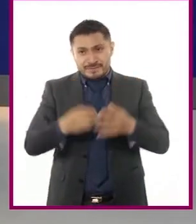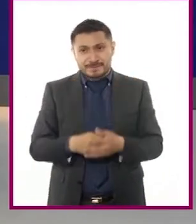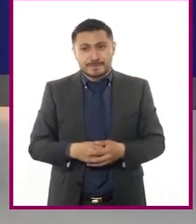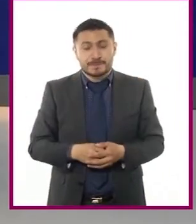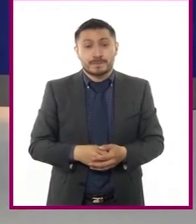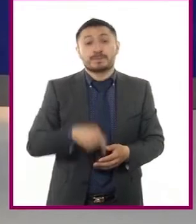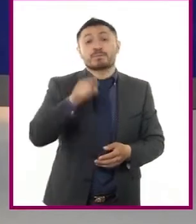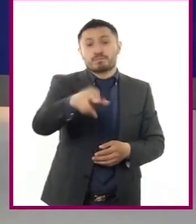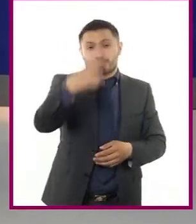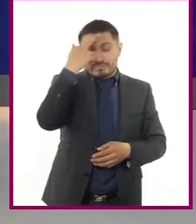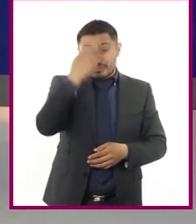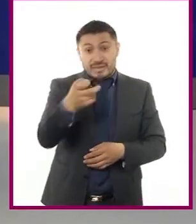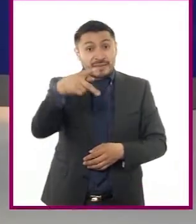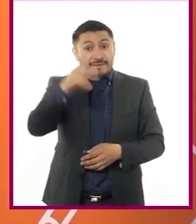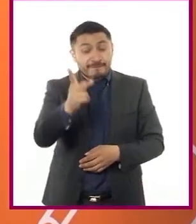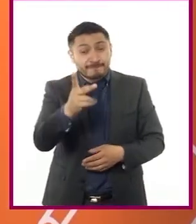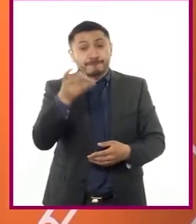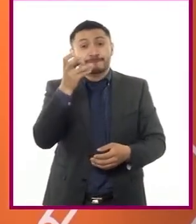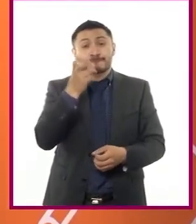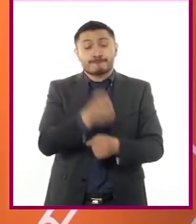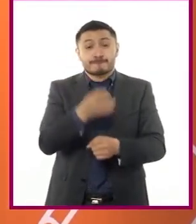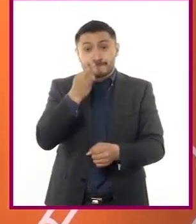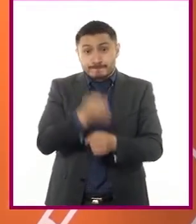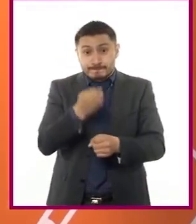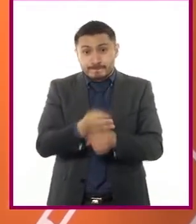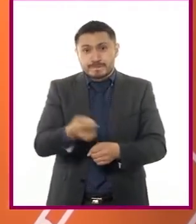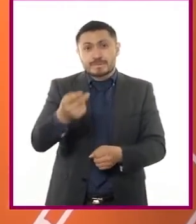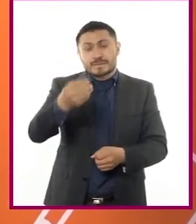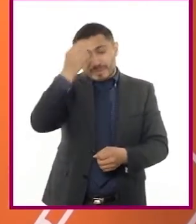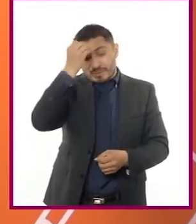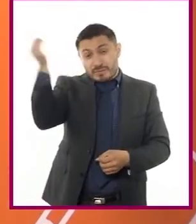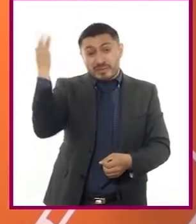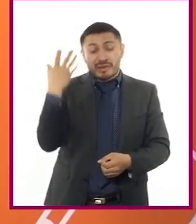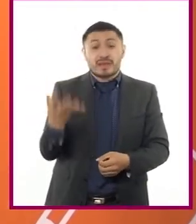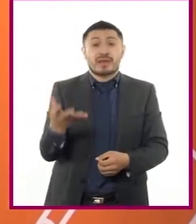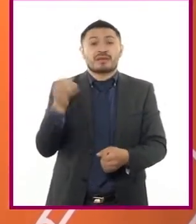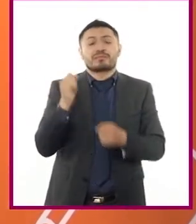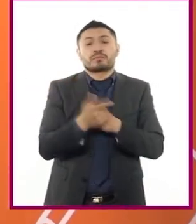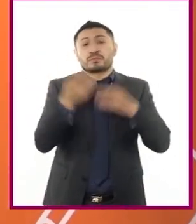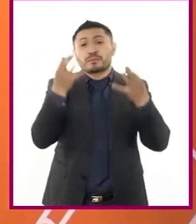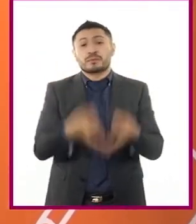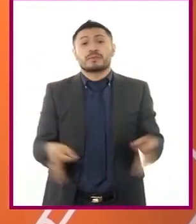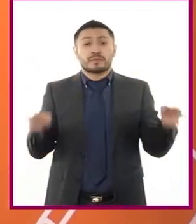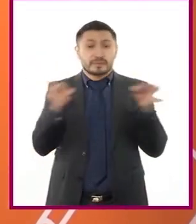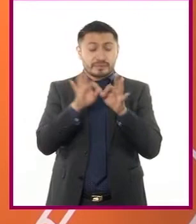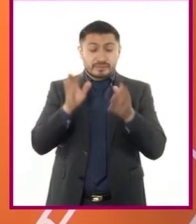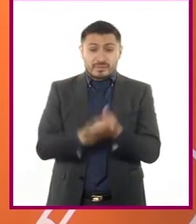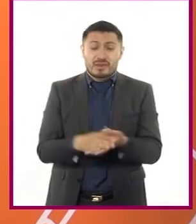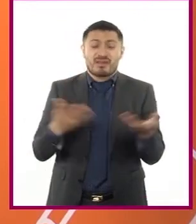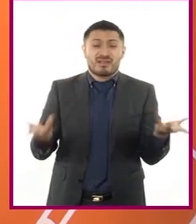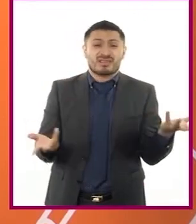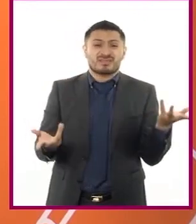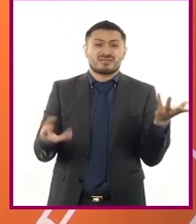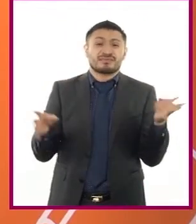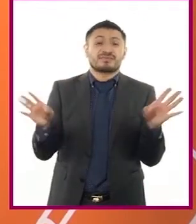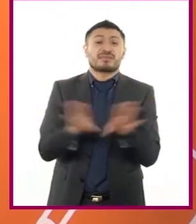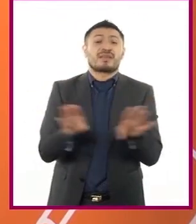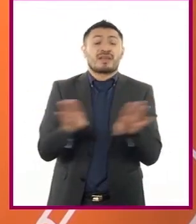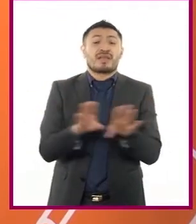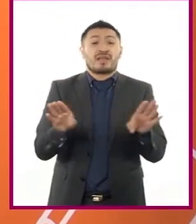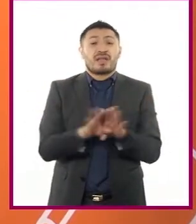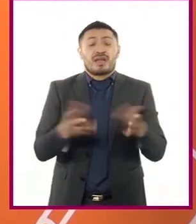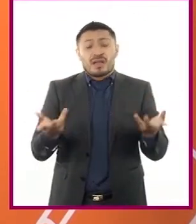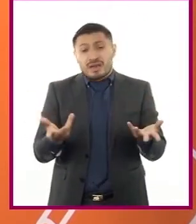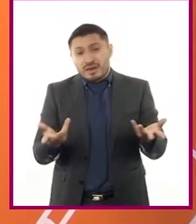Tienes razón, pero estamos olvidando una cuestión muy importante. ¿Cómo podríamos